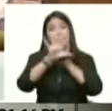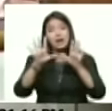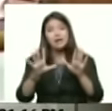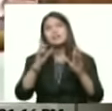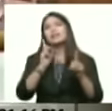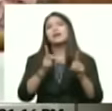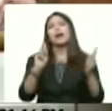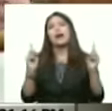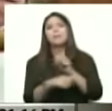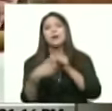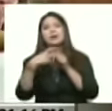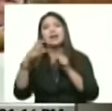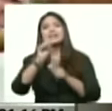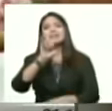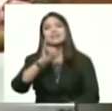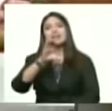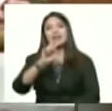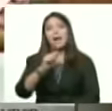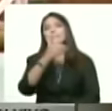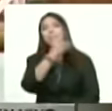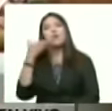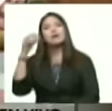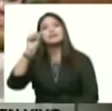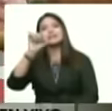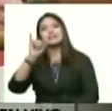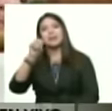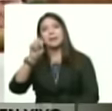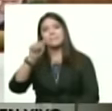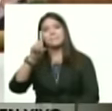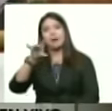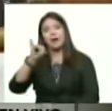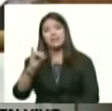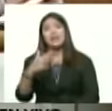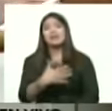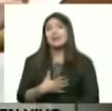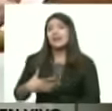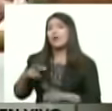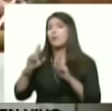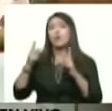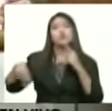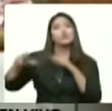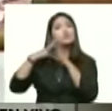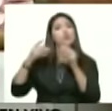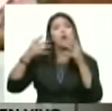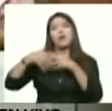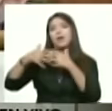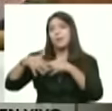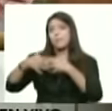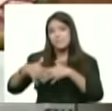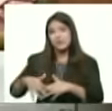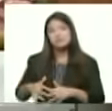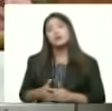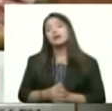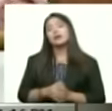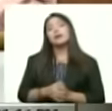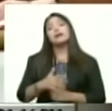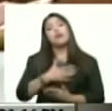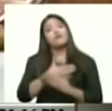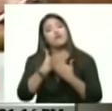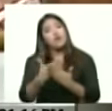del tipo de cambio SICAD 2 a SIMADI en el caso de los exportadores, que es un anhelo de todas las empresas, y es una manifestación de